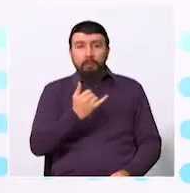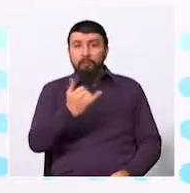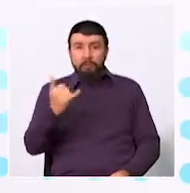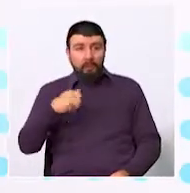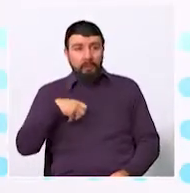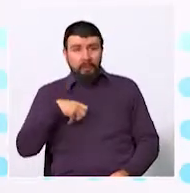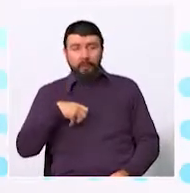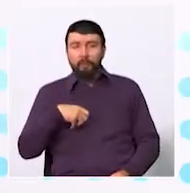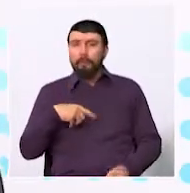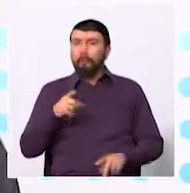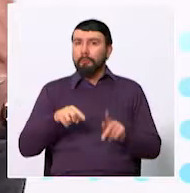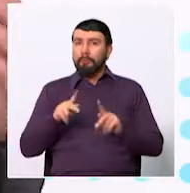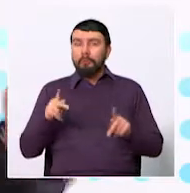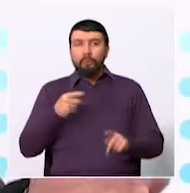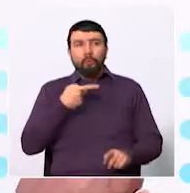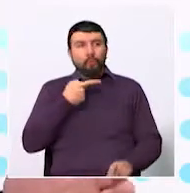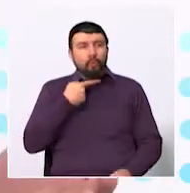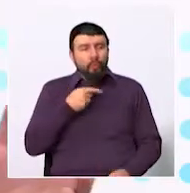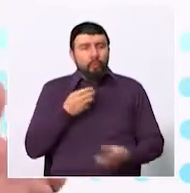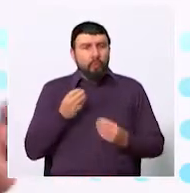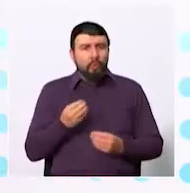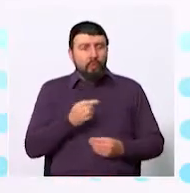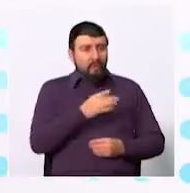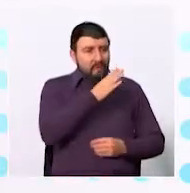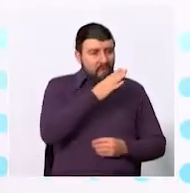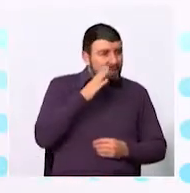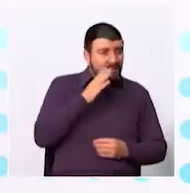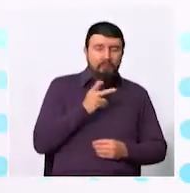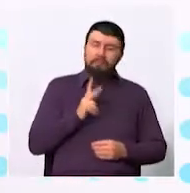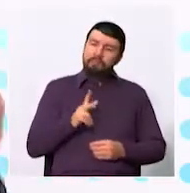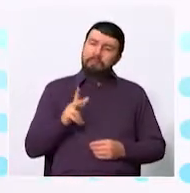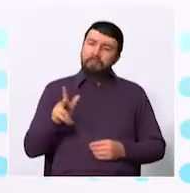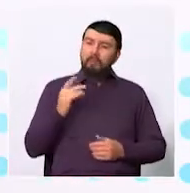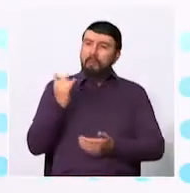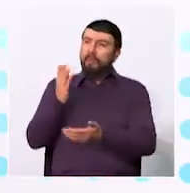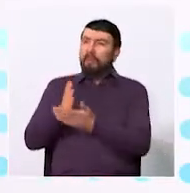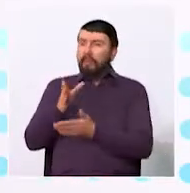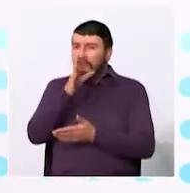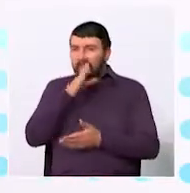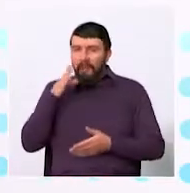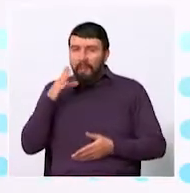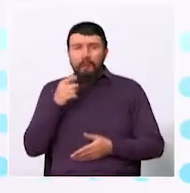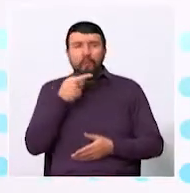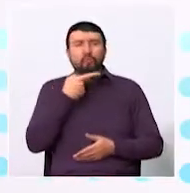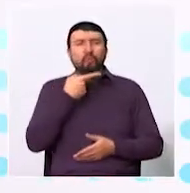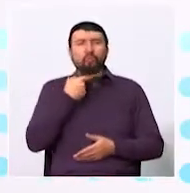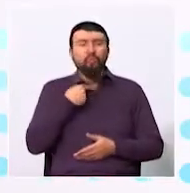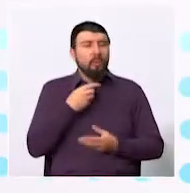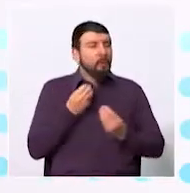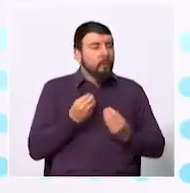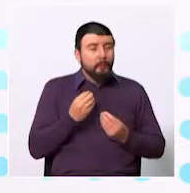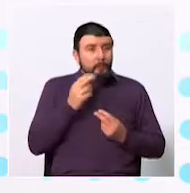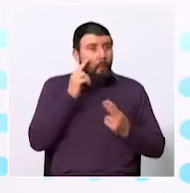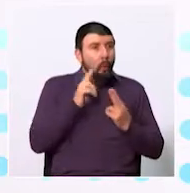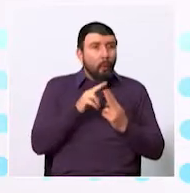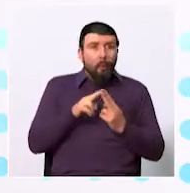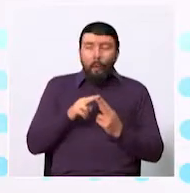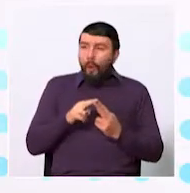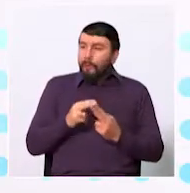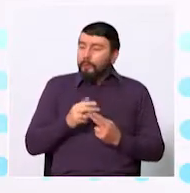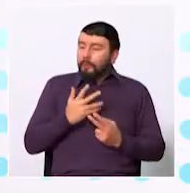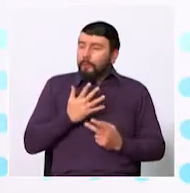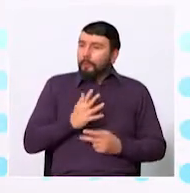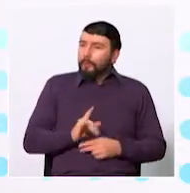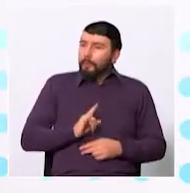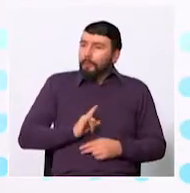linda que van de una finca van a otra finca y en ese ir y venir pues conocen mucho también de nuestra